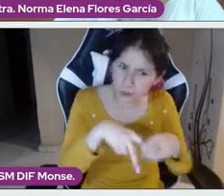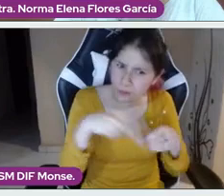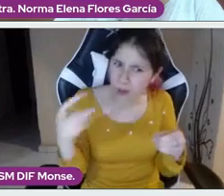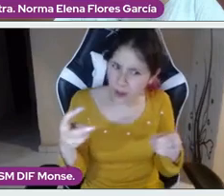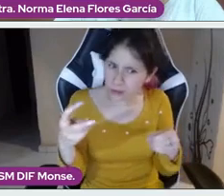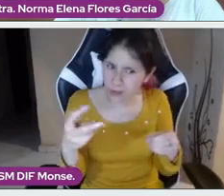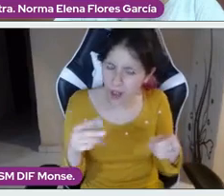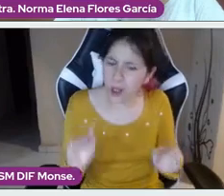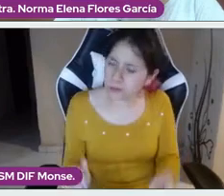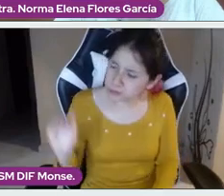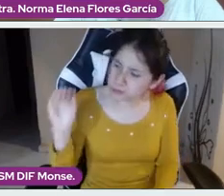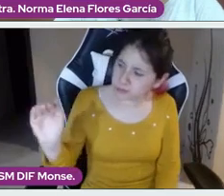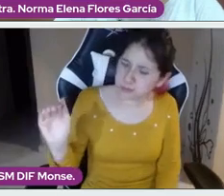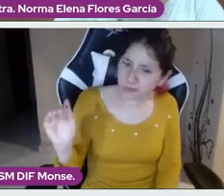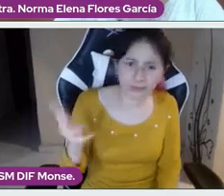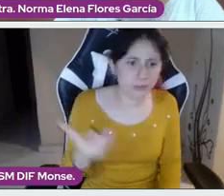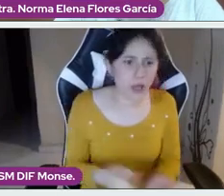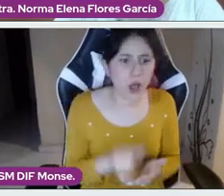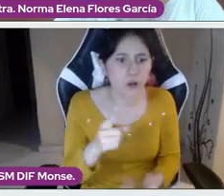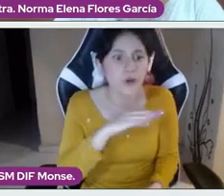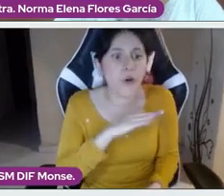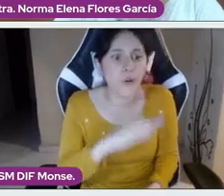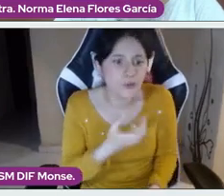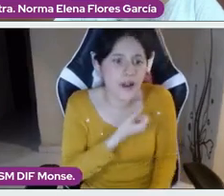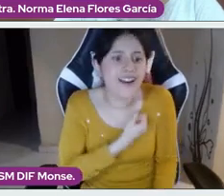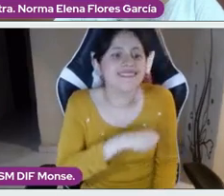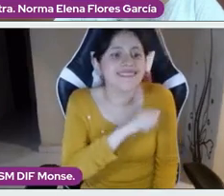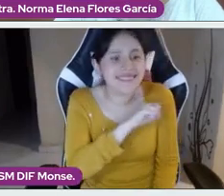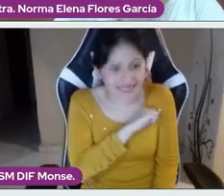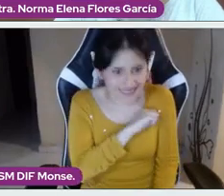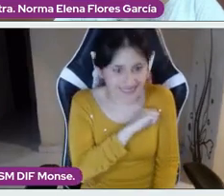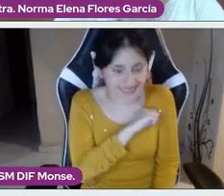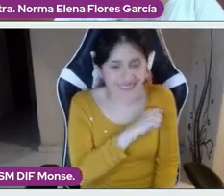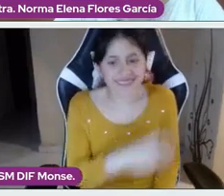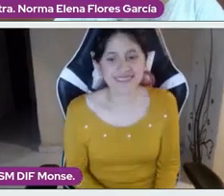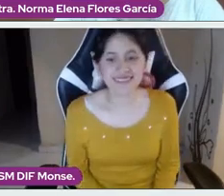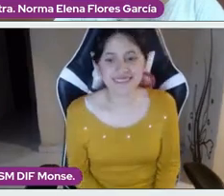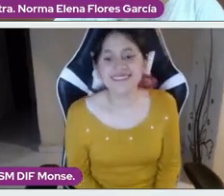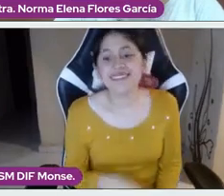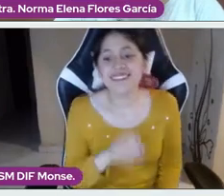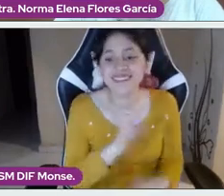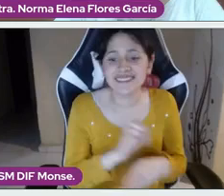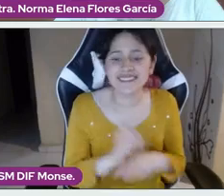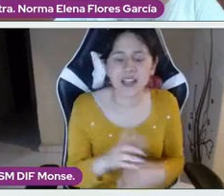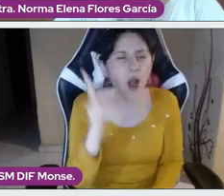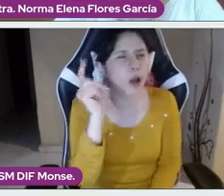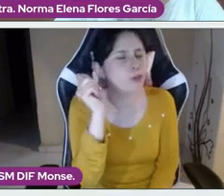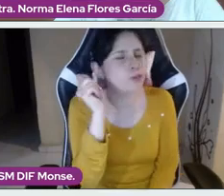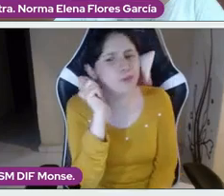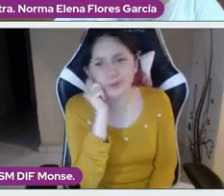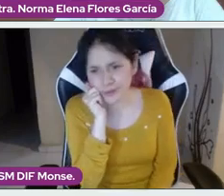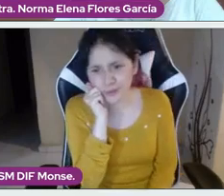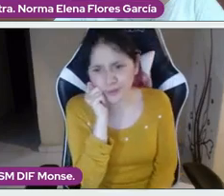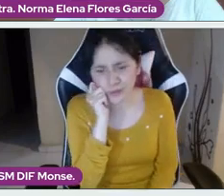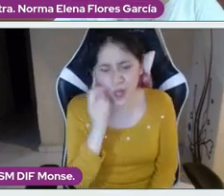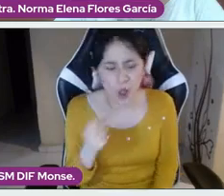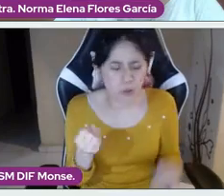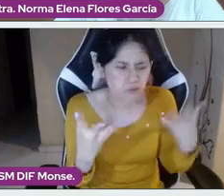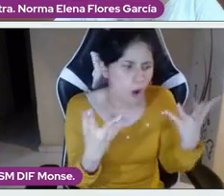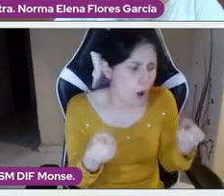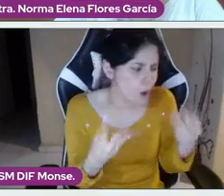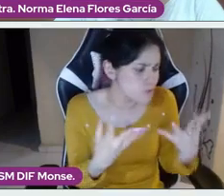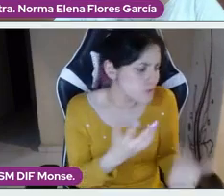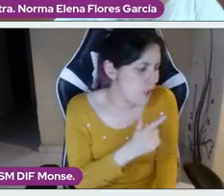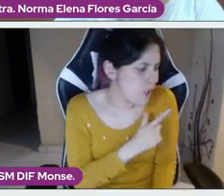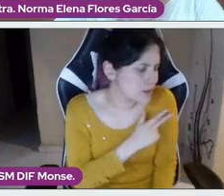ausencias, etcétera, etcétera, tú las puedes sanar en algún momento de tu vida. Entonces, no importa con cuántas heridas o que ahorita